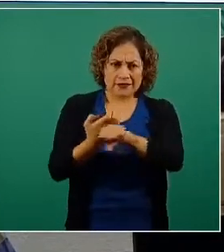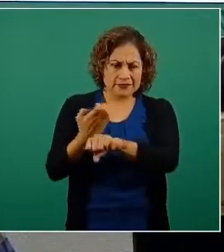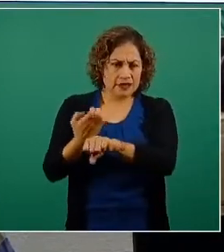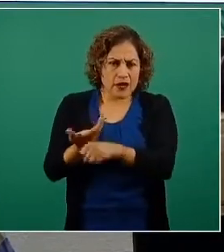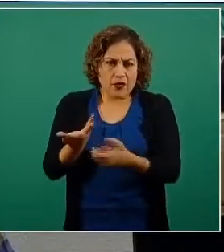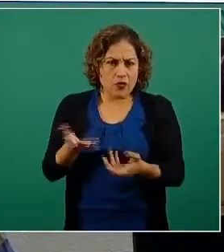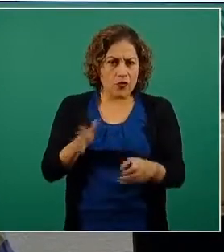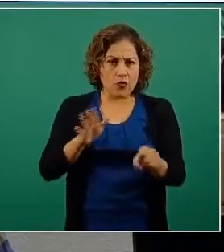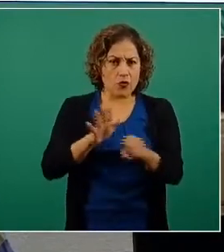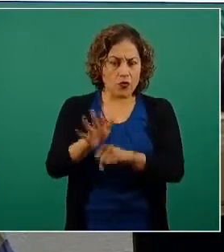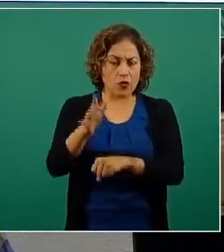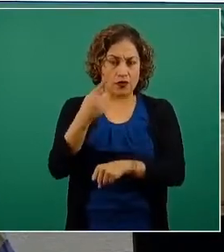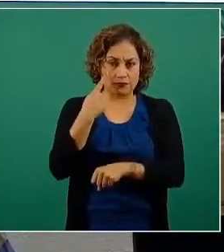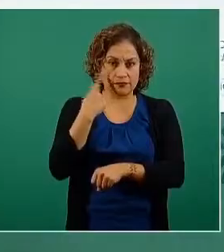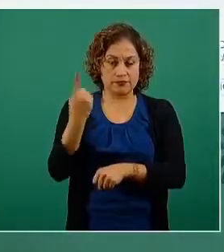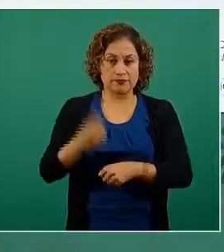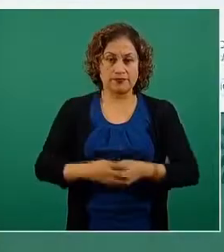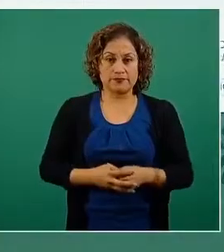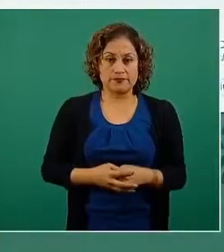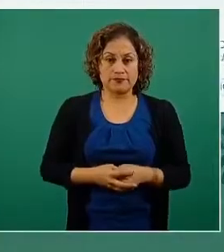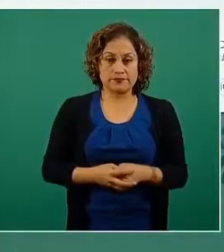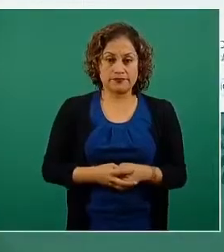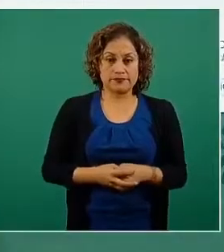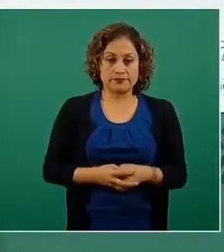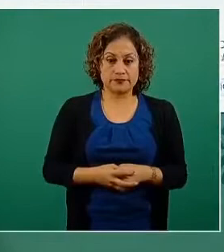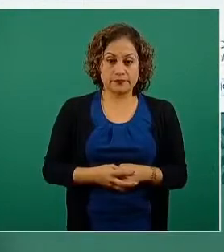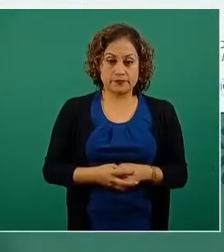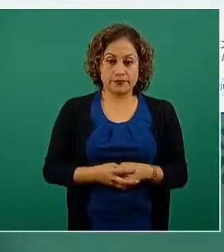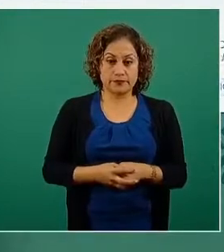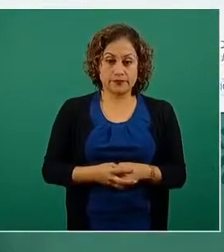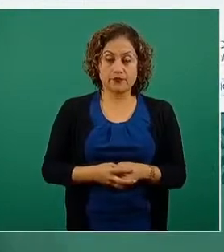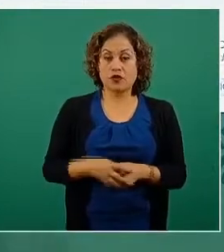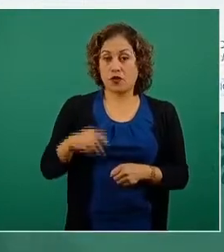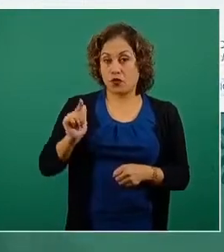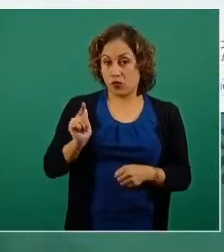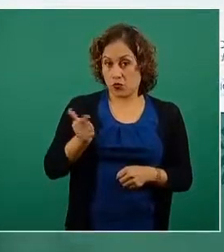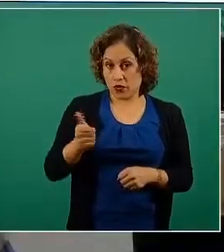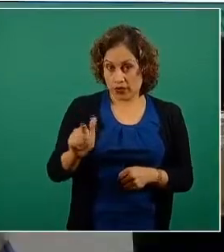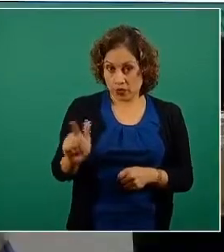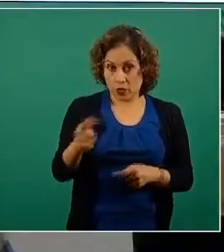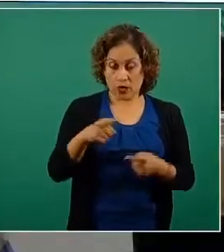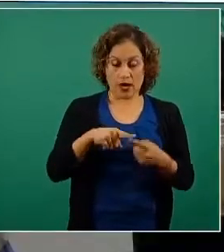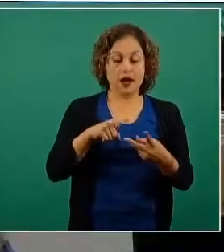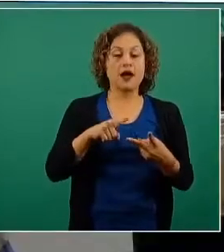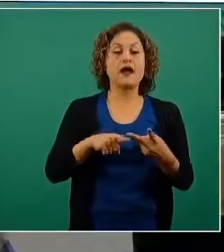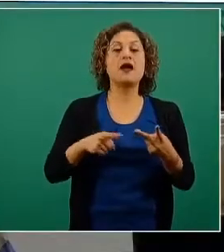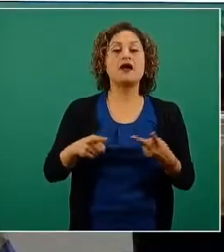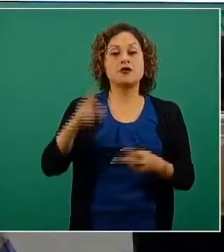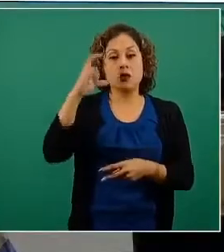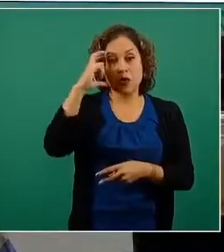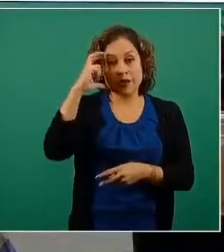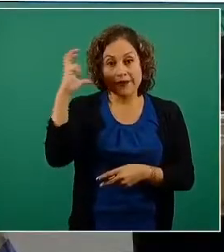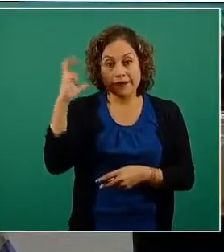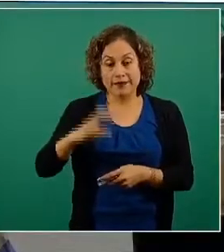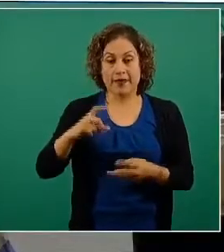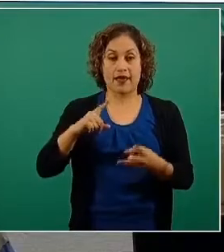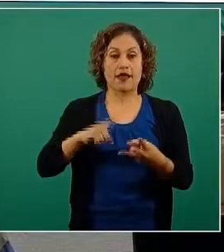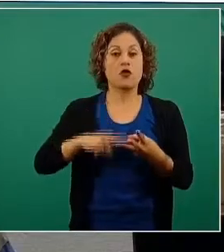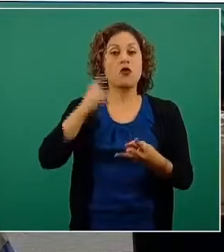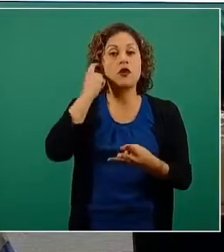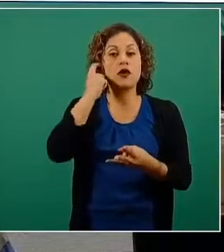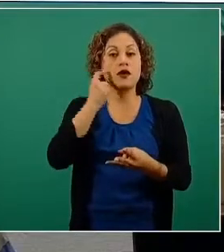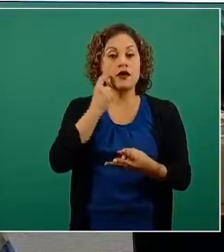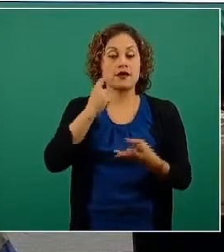en este rango de mediana alerta, por así decirlo? Pues bueno, Guanajuato, el estado de Hidalgo, el estado de Guerrero, Nuevo